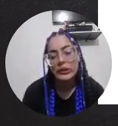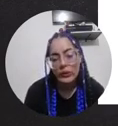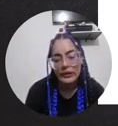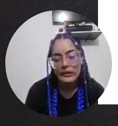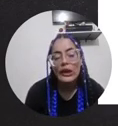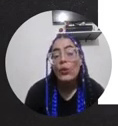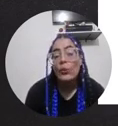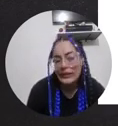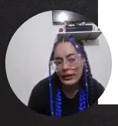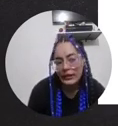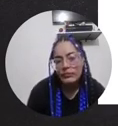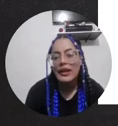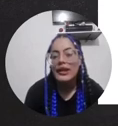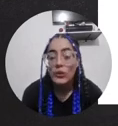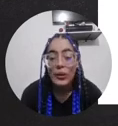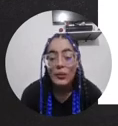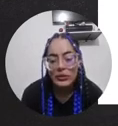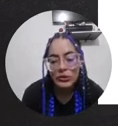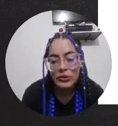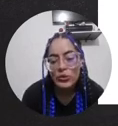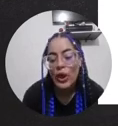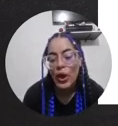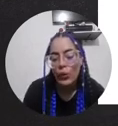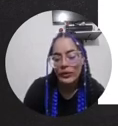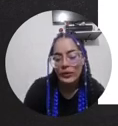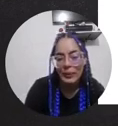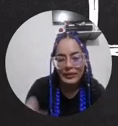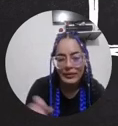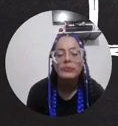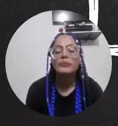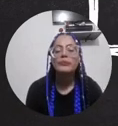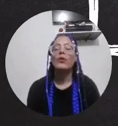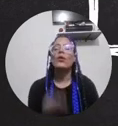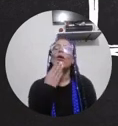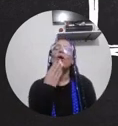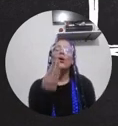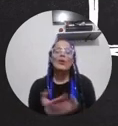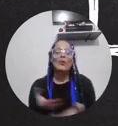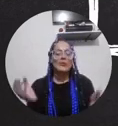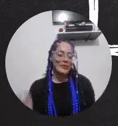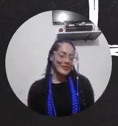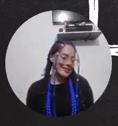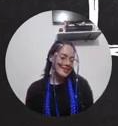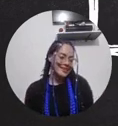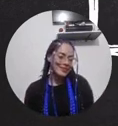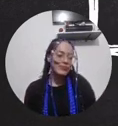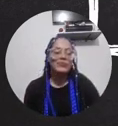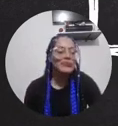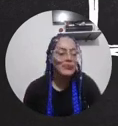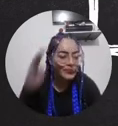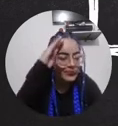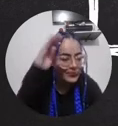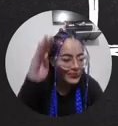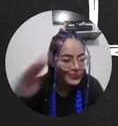del respectivo cliente, como el trading, que es lo que más hemos escuchado últimamente. Muchas gracias.